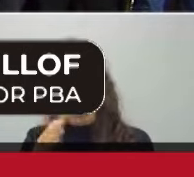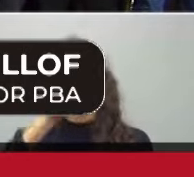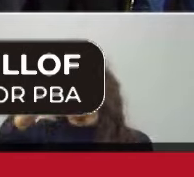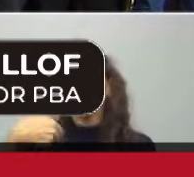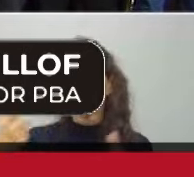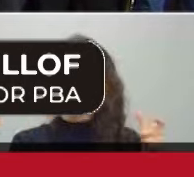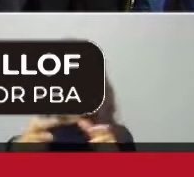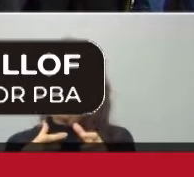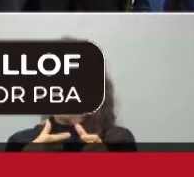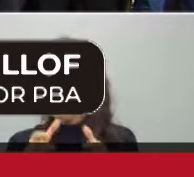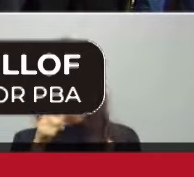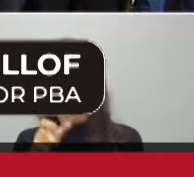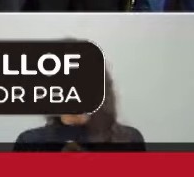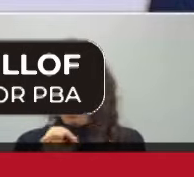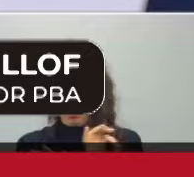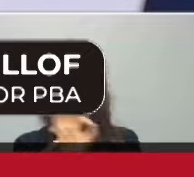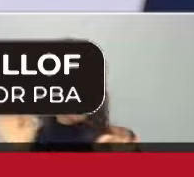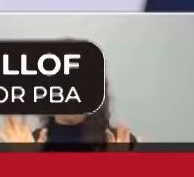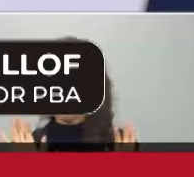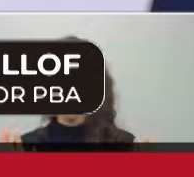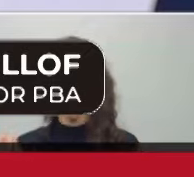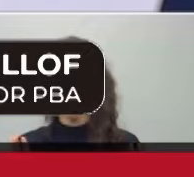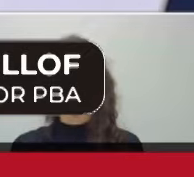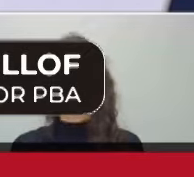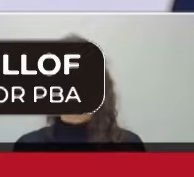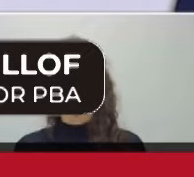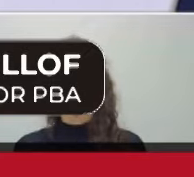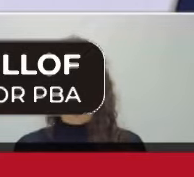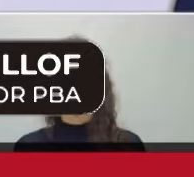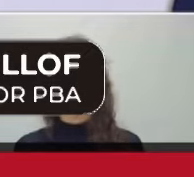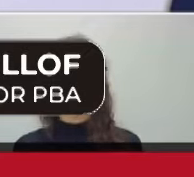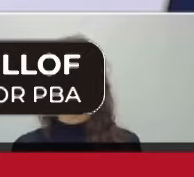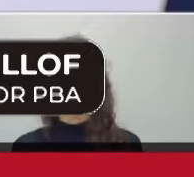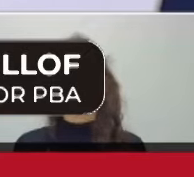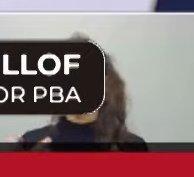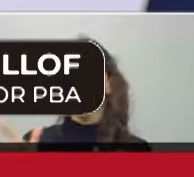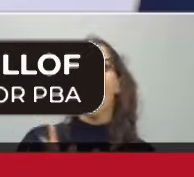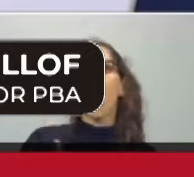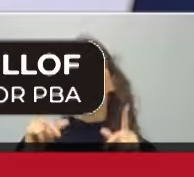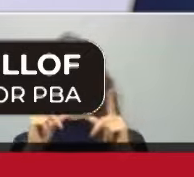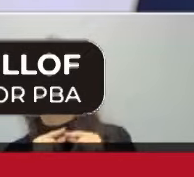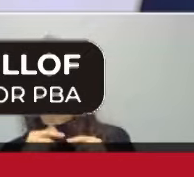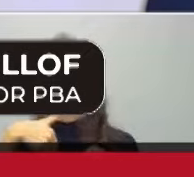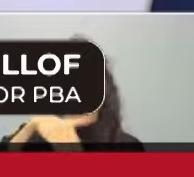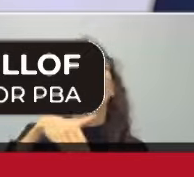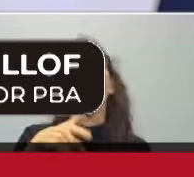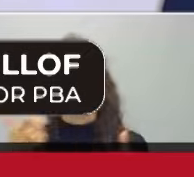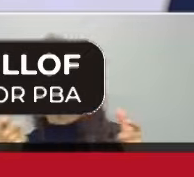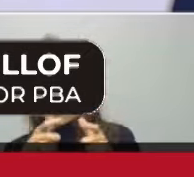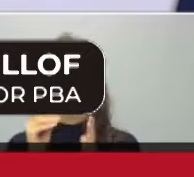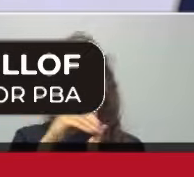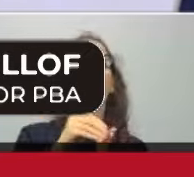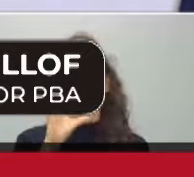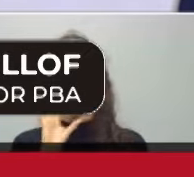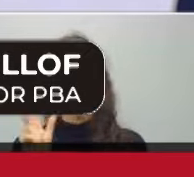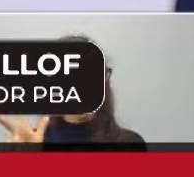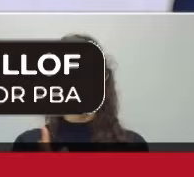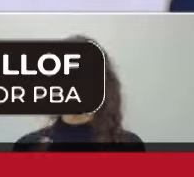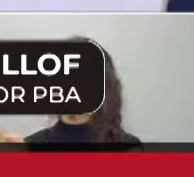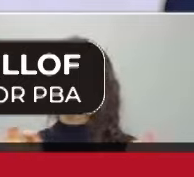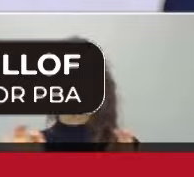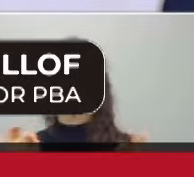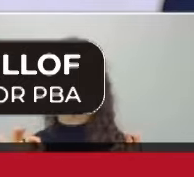tuvimos ninguna respuesta, no tuvimos ninguna fecha, ninguna cita marcada por el ministro de Economía, y es el